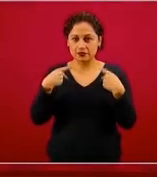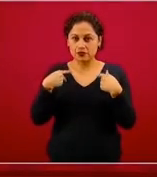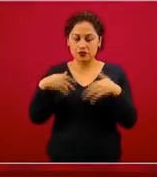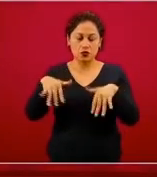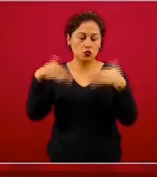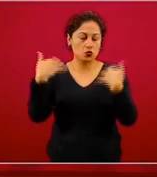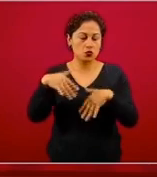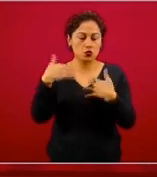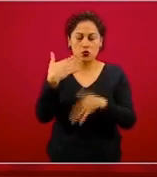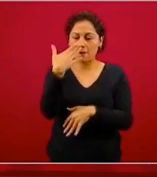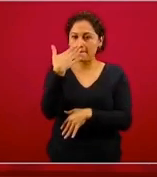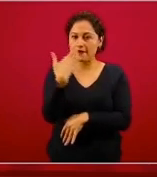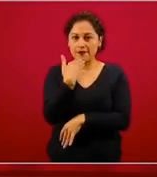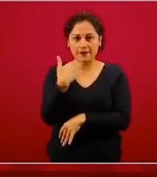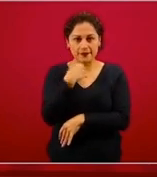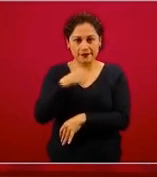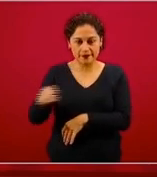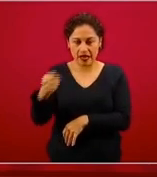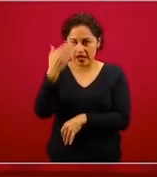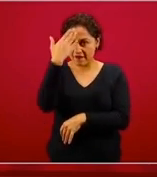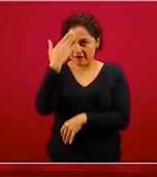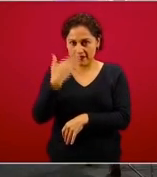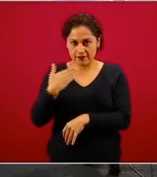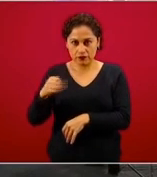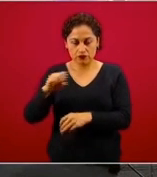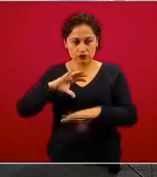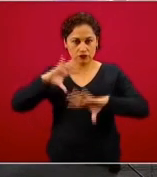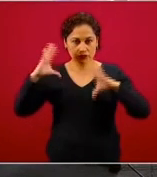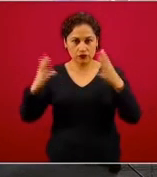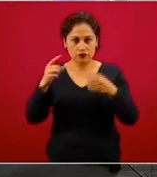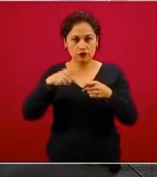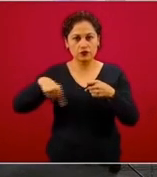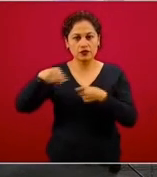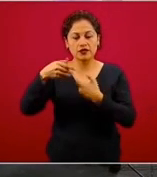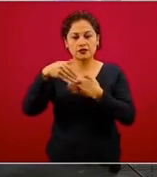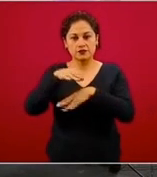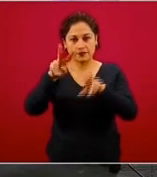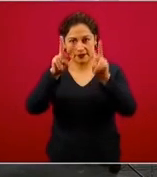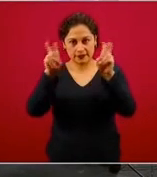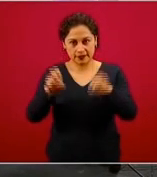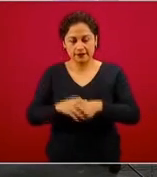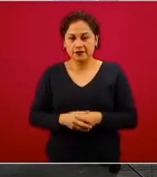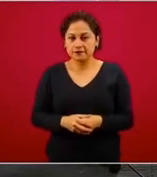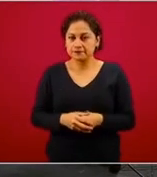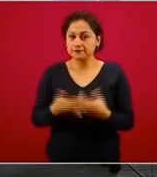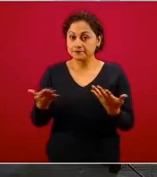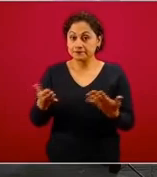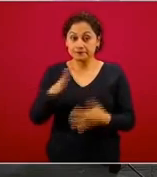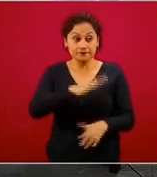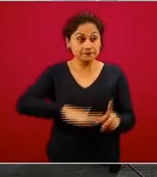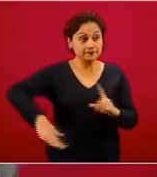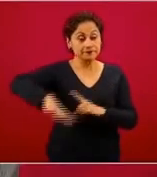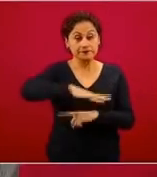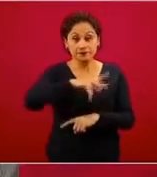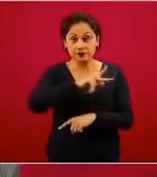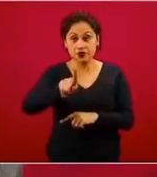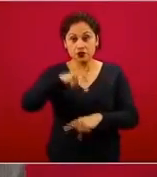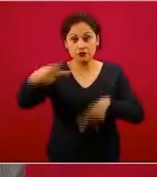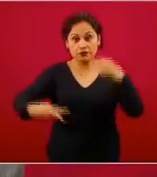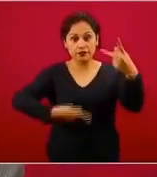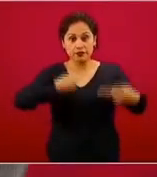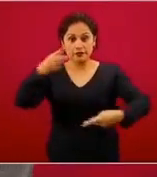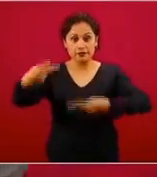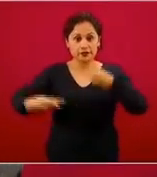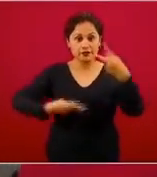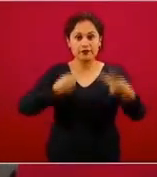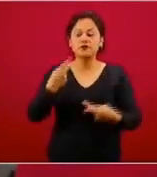con amplio most widely reconocimiento mundial. renowned Y immunologists petición that we por have demanda in Mexico. popular